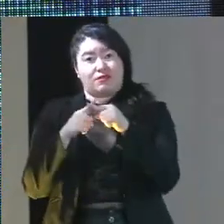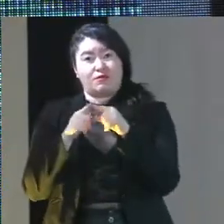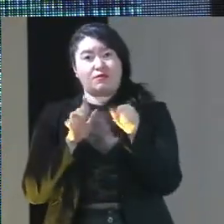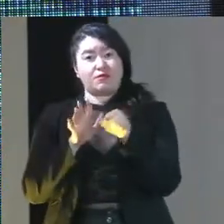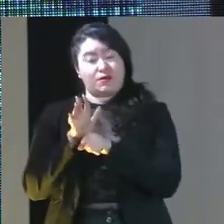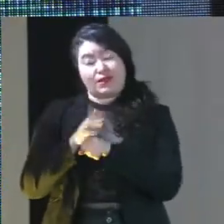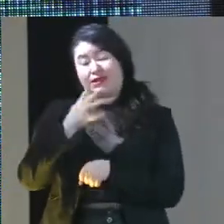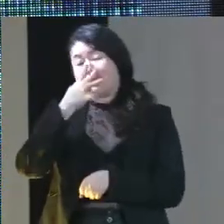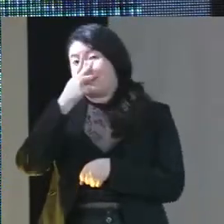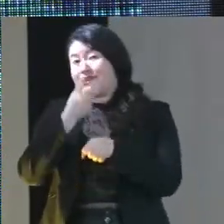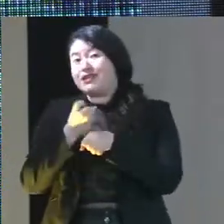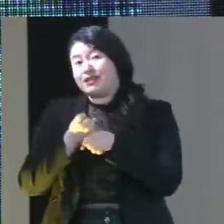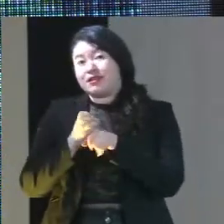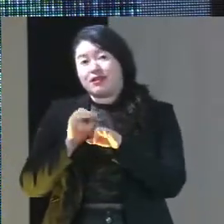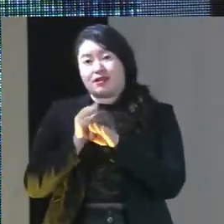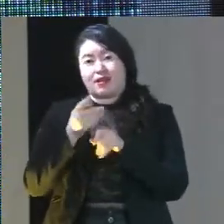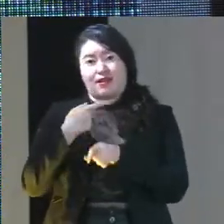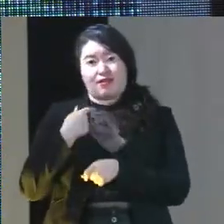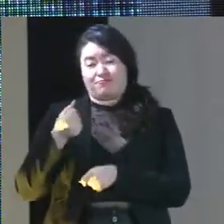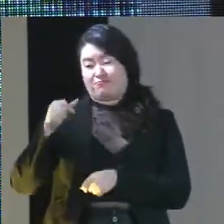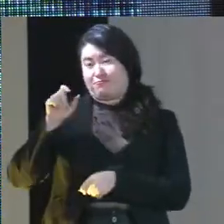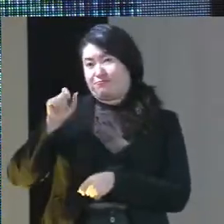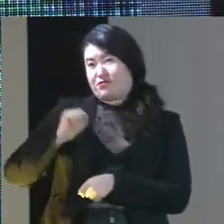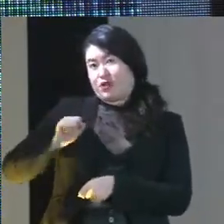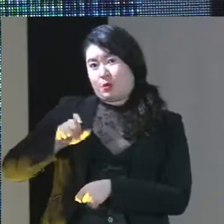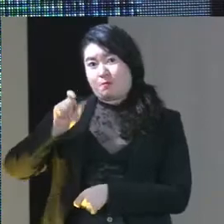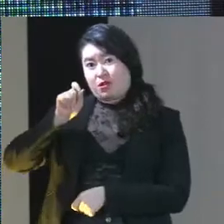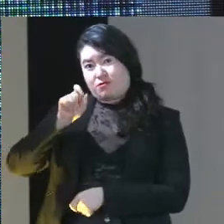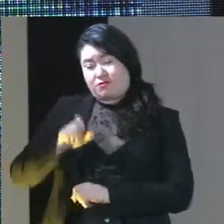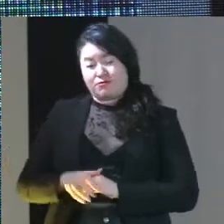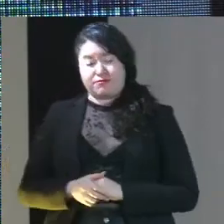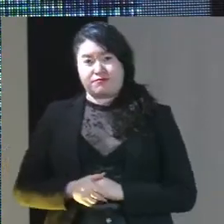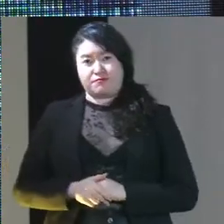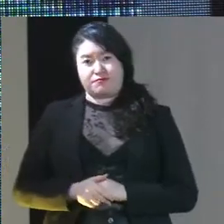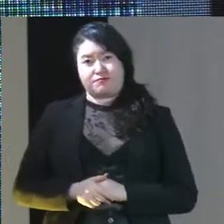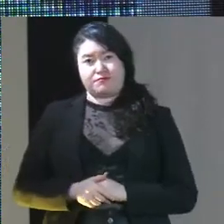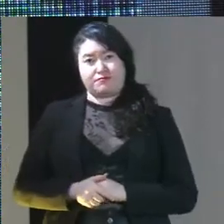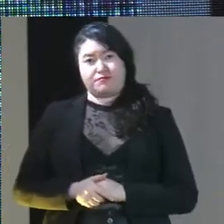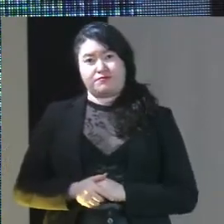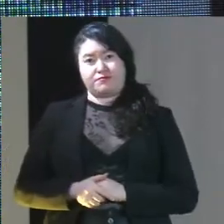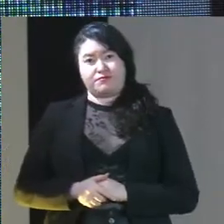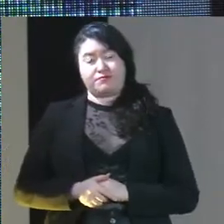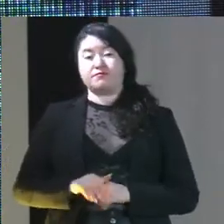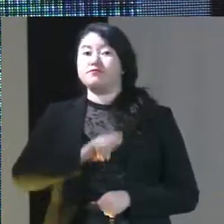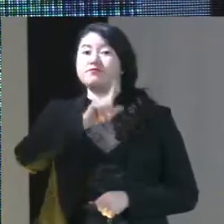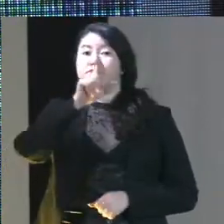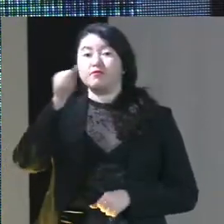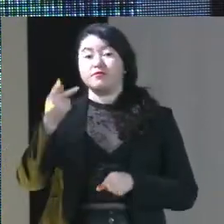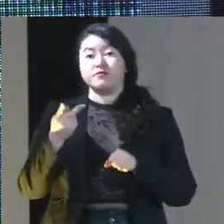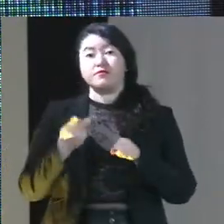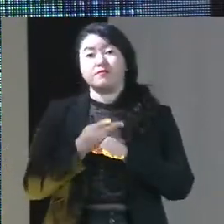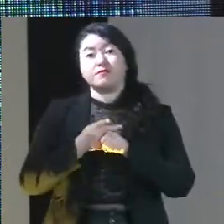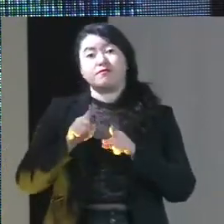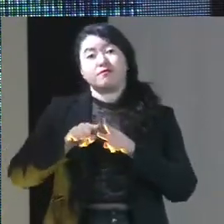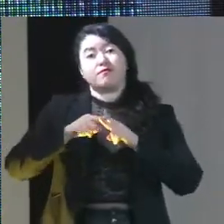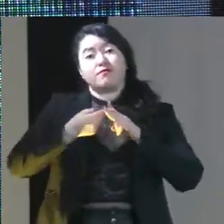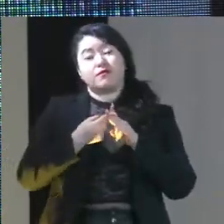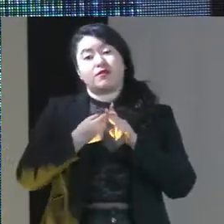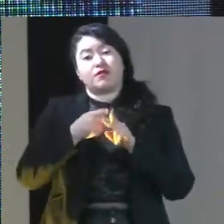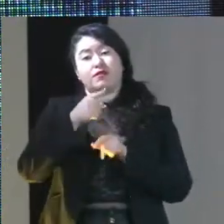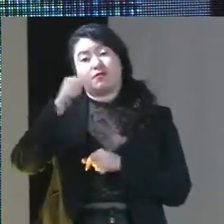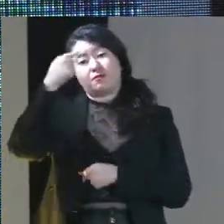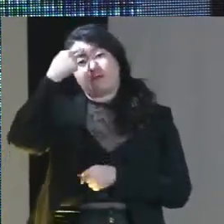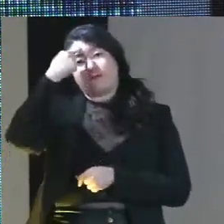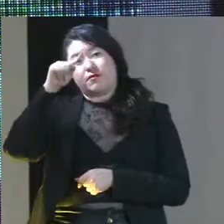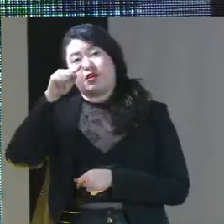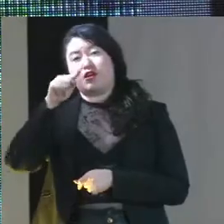la tercera década del siglo XX. Luego Pedro se refiere a las sangrientas y prolongadas campañas que fueron necesarias para sojuzgar